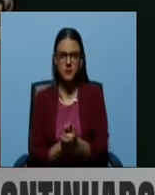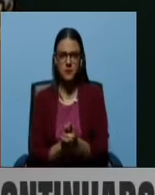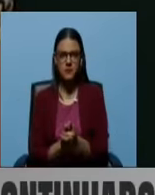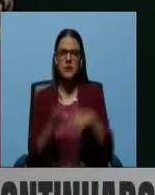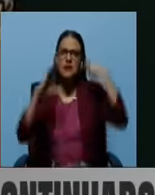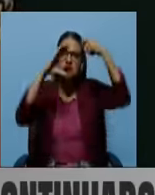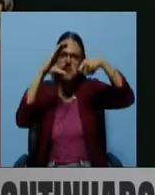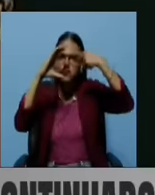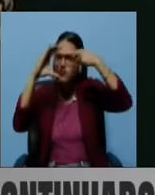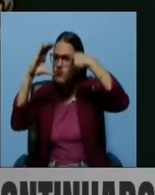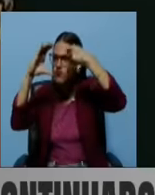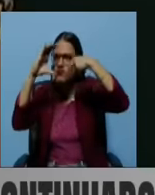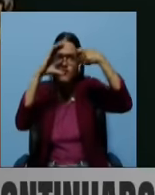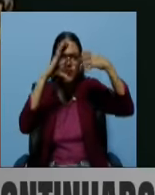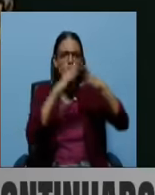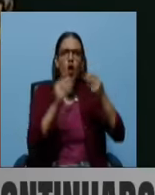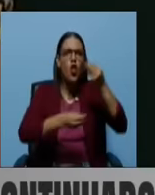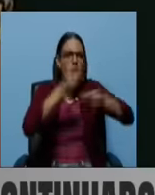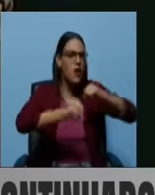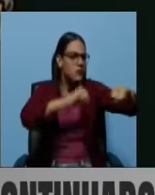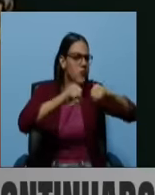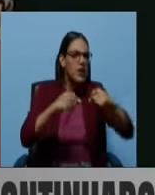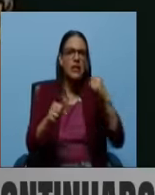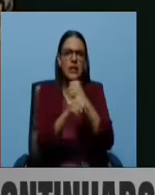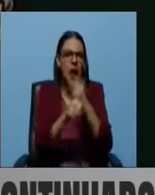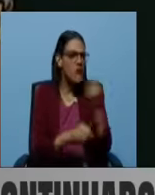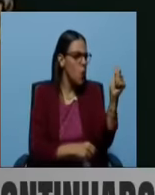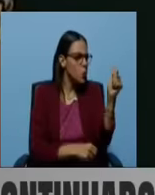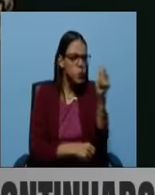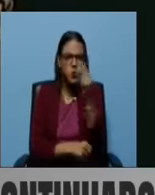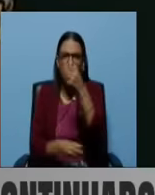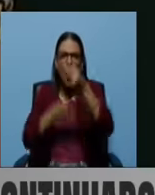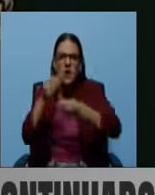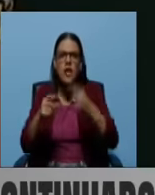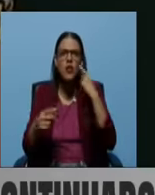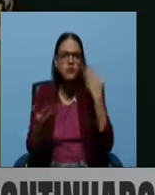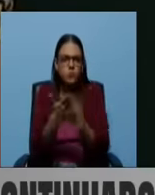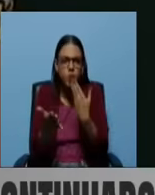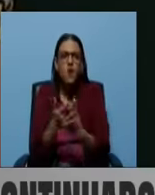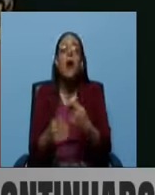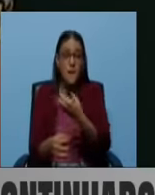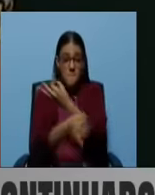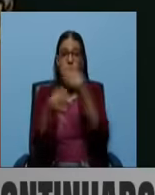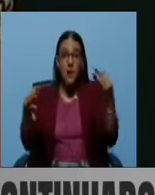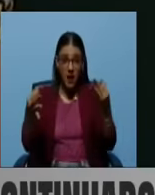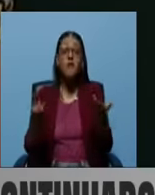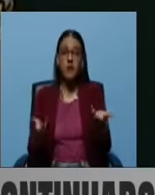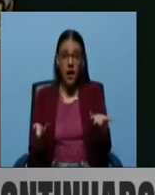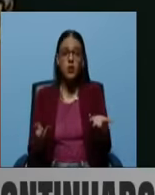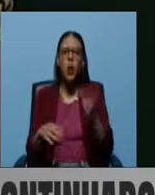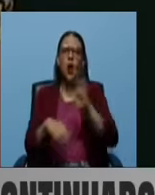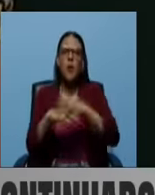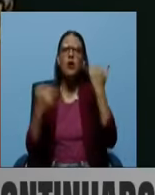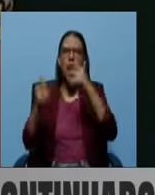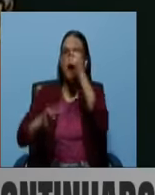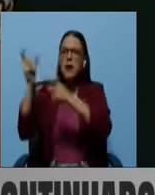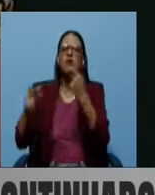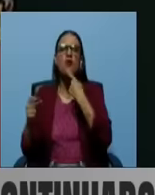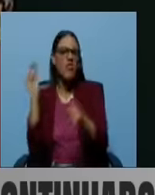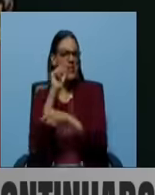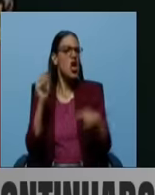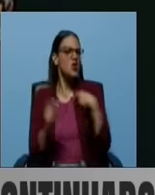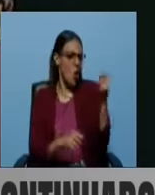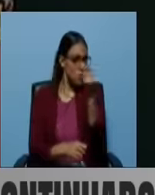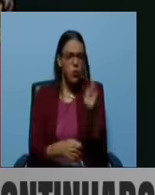grabando lo que ellos estaban haciendo. Perfecto. Porque hay gente que quiere intimidar a la policía diciendo, te voy a